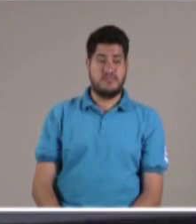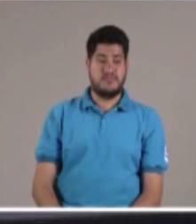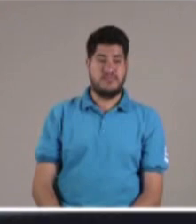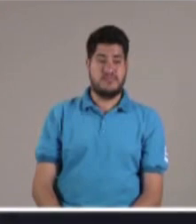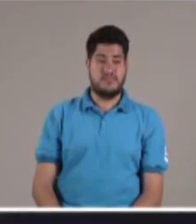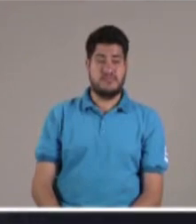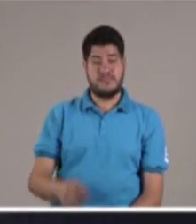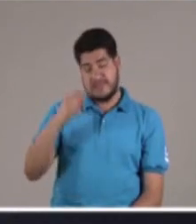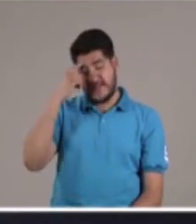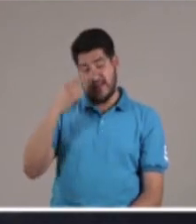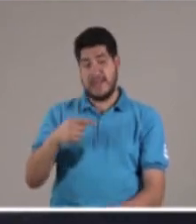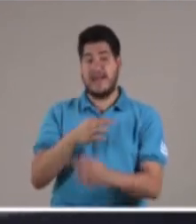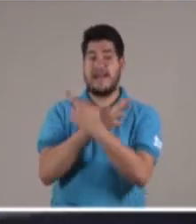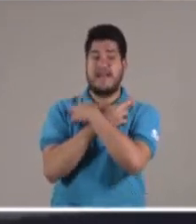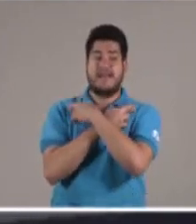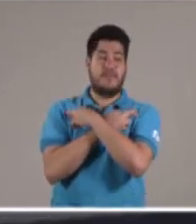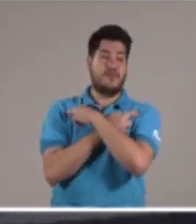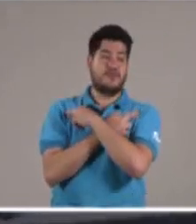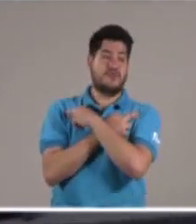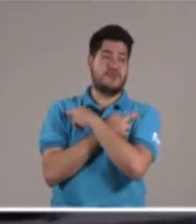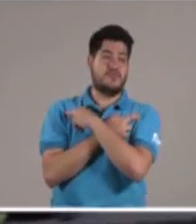en Día de reposo